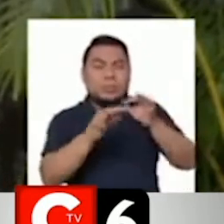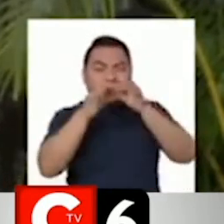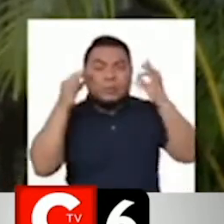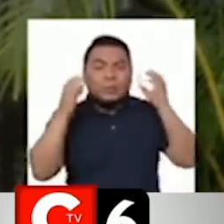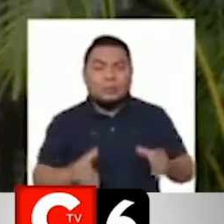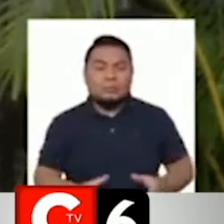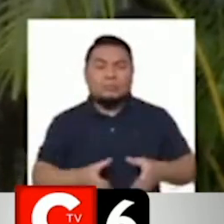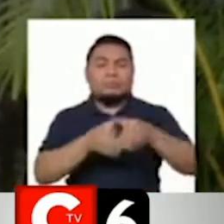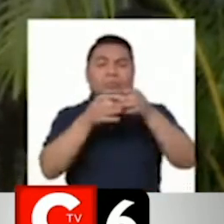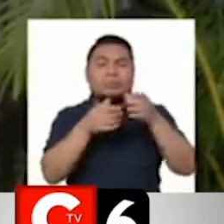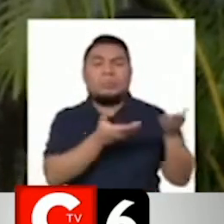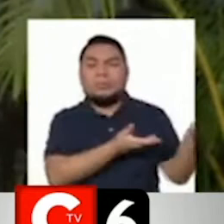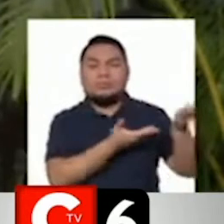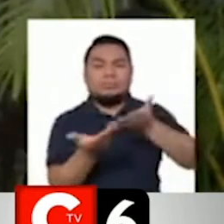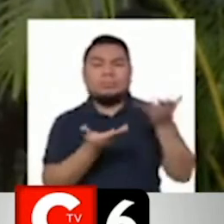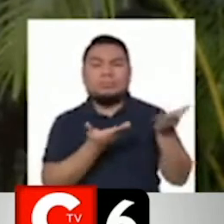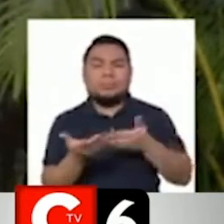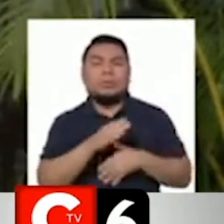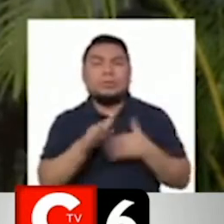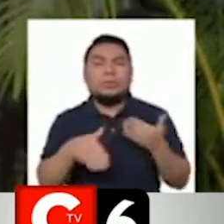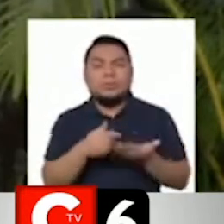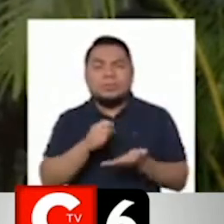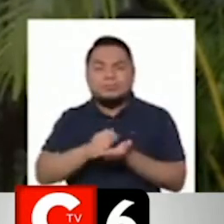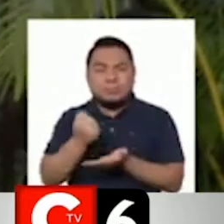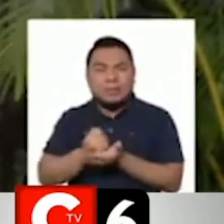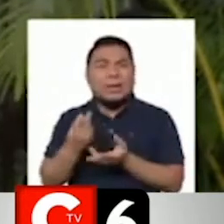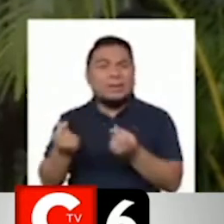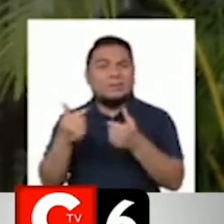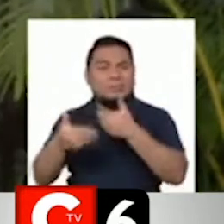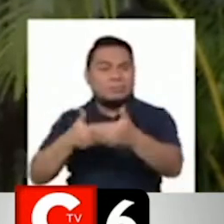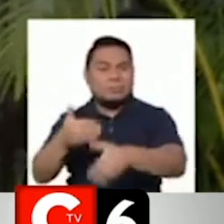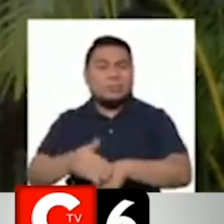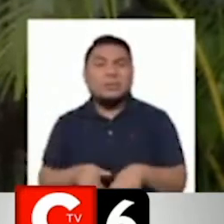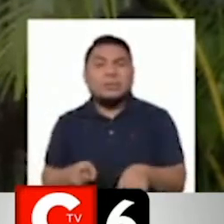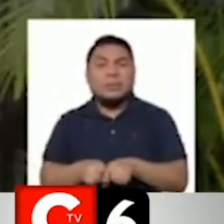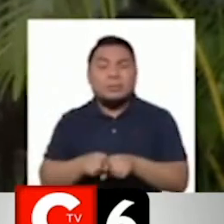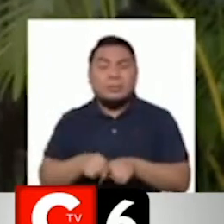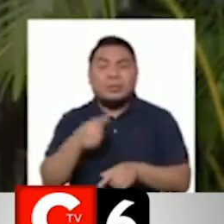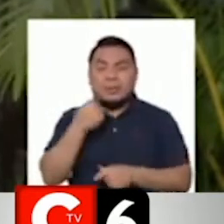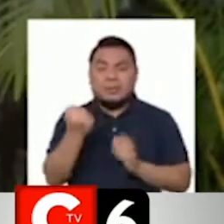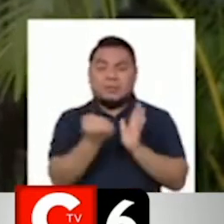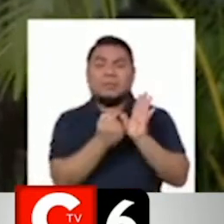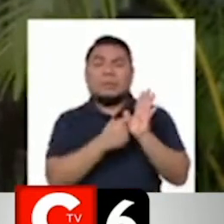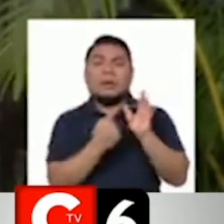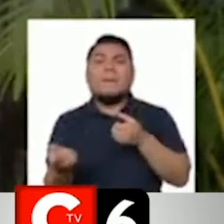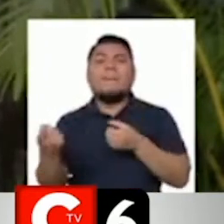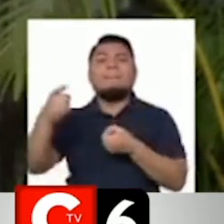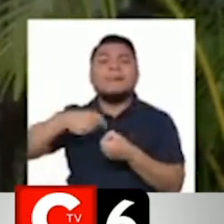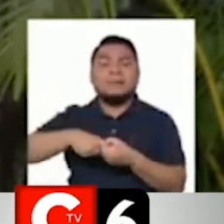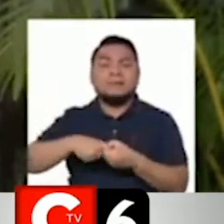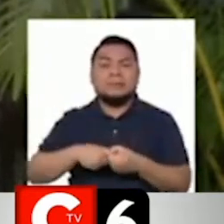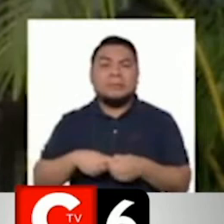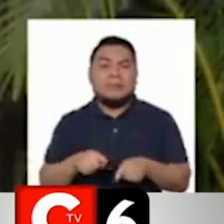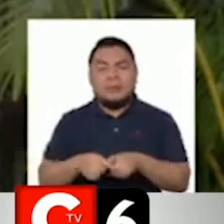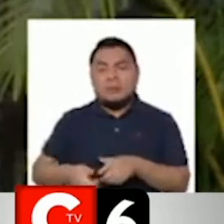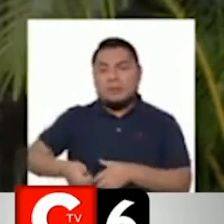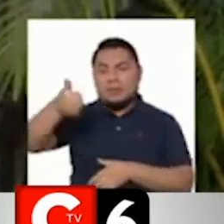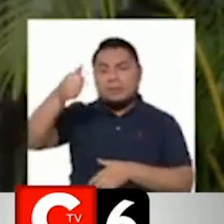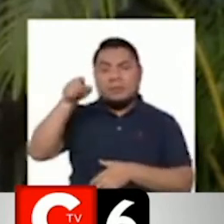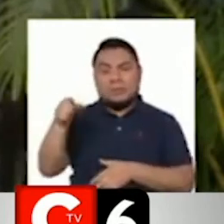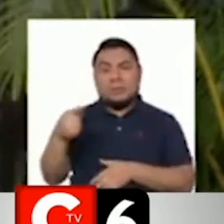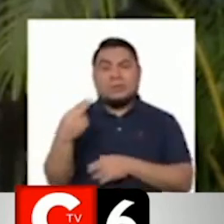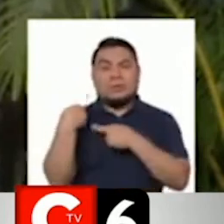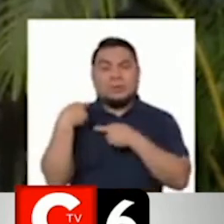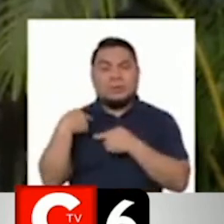oxígeno, flexibilizando procedimientos administrativos. También se está autorizando la participación de la autoridad delegado